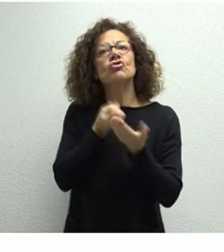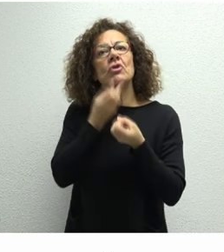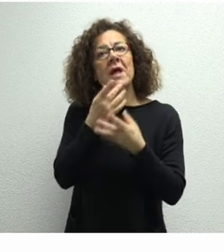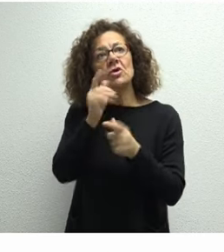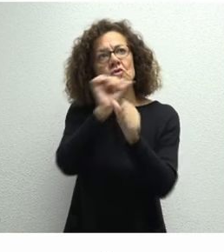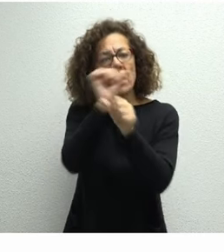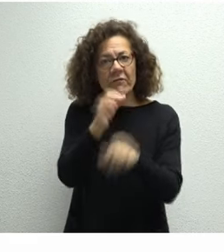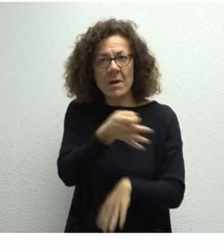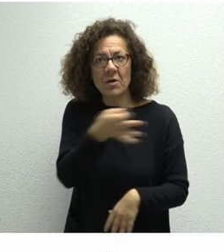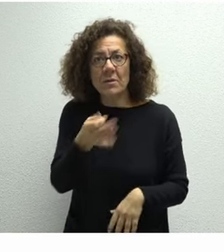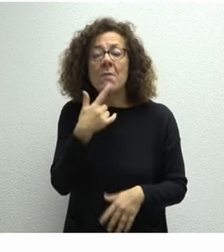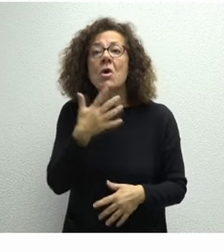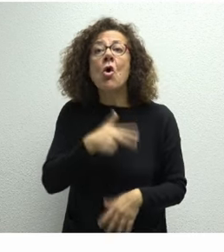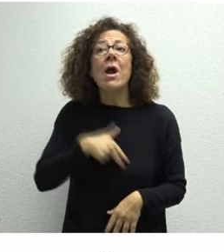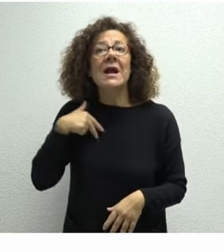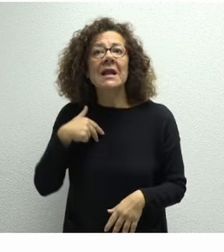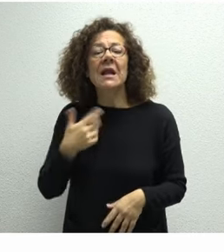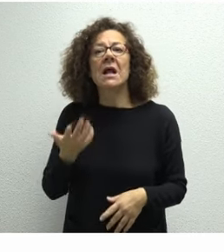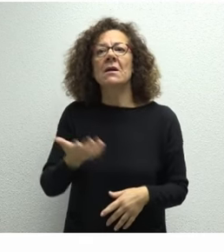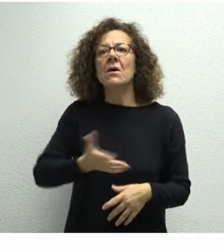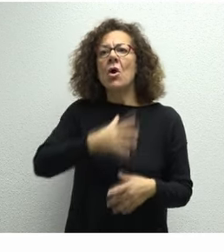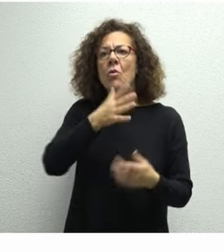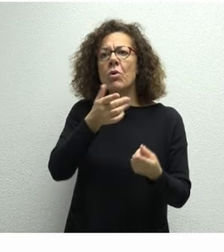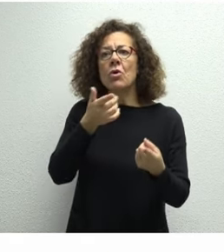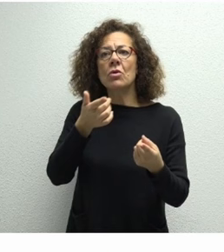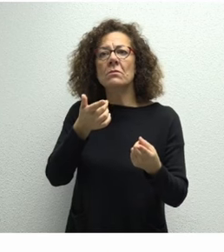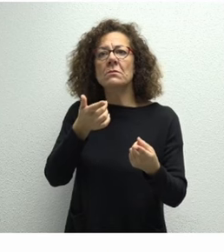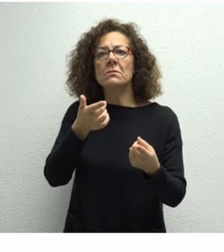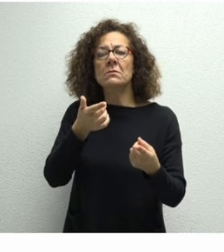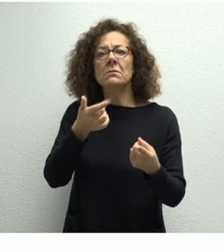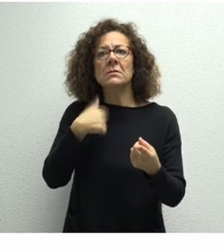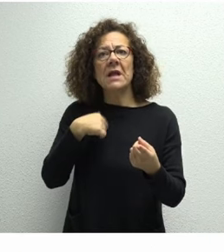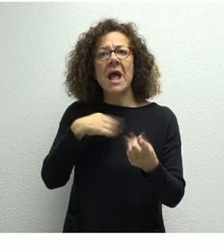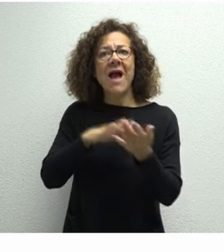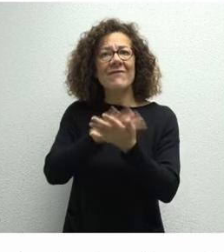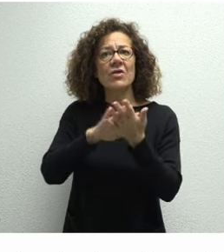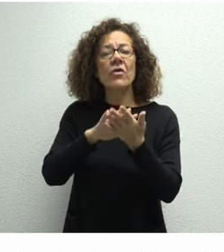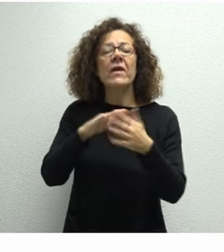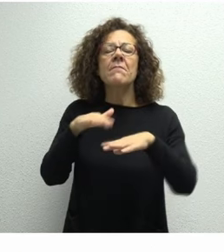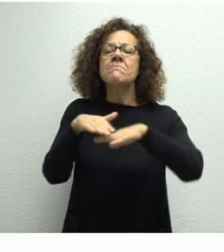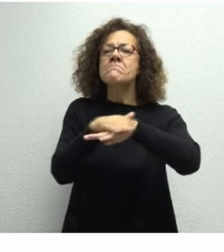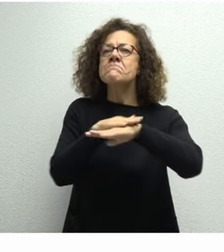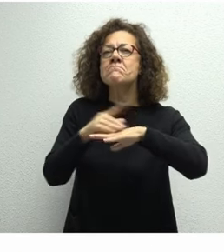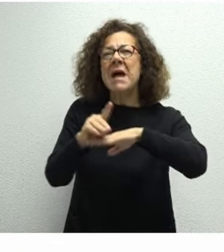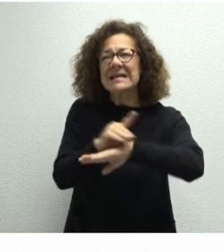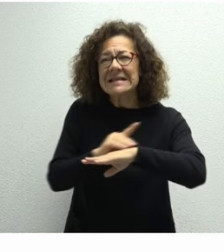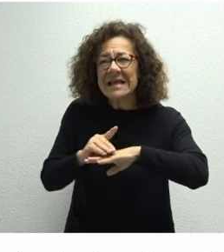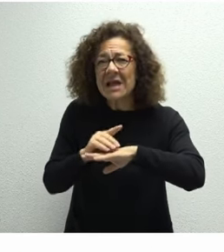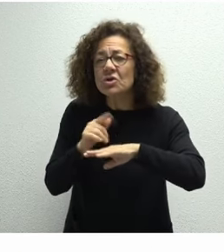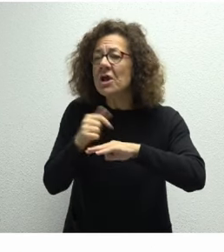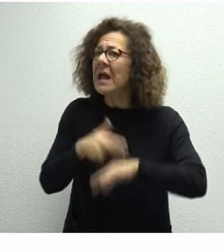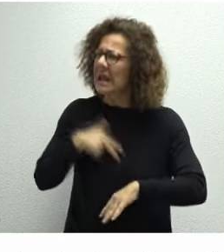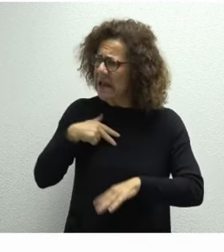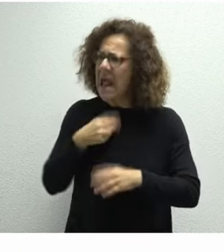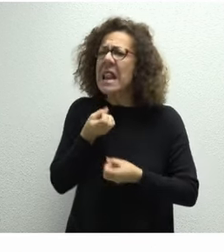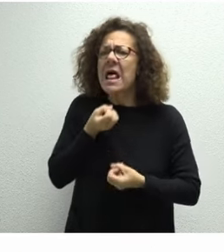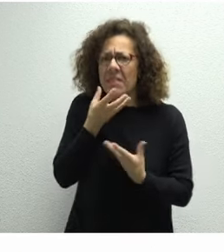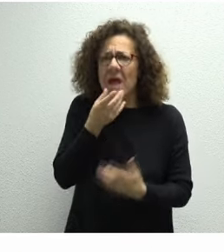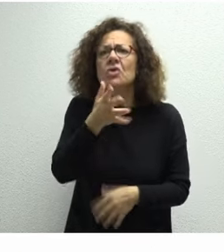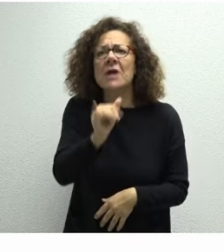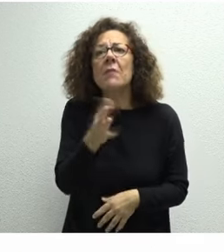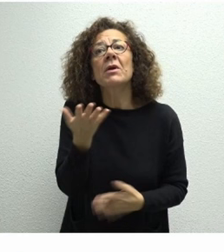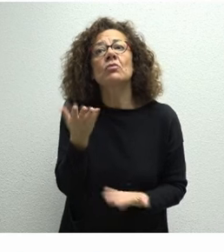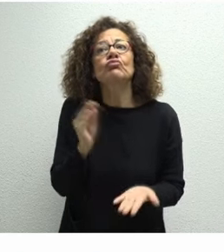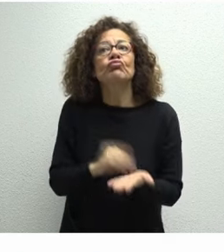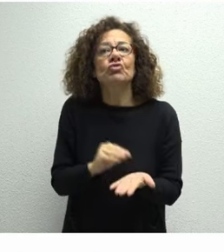correcta pero en general pues ya sea sern ya ya sea el conjunto mínimo de base de datos en general hay datos lo que ocurre es que muchas